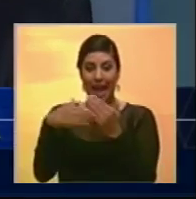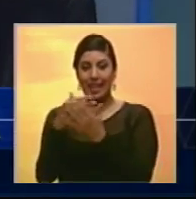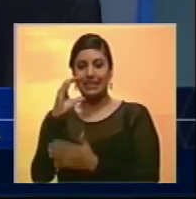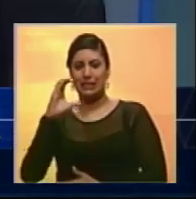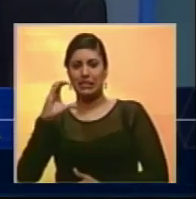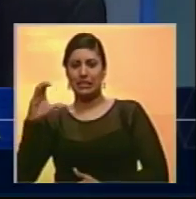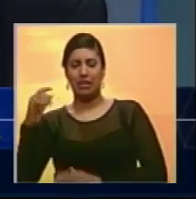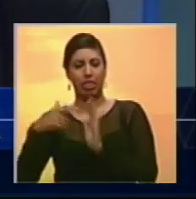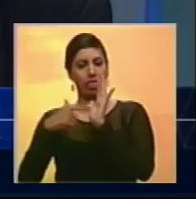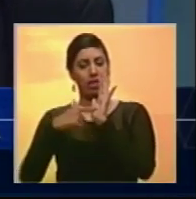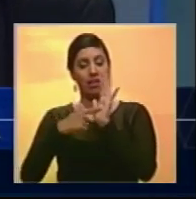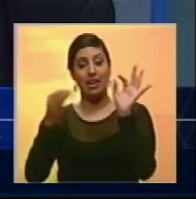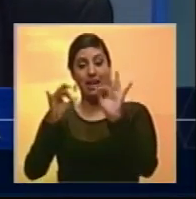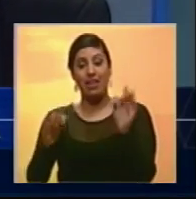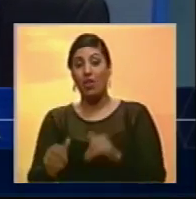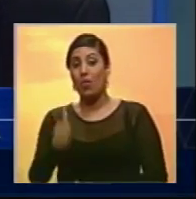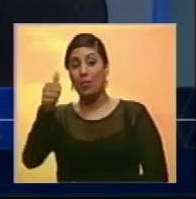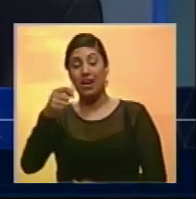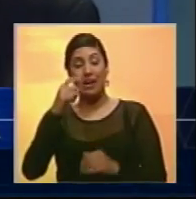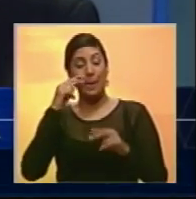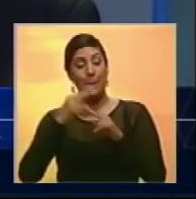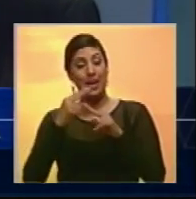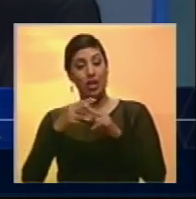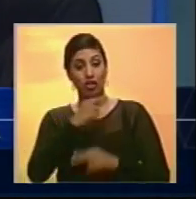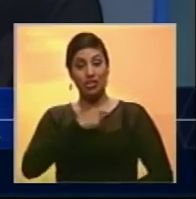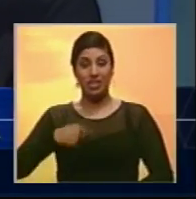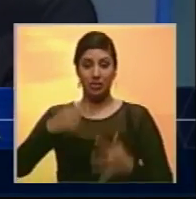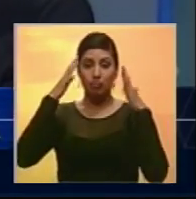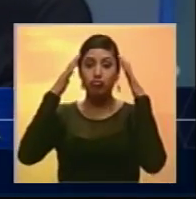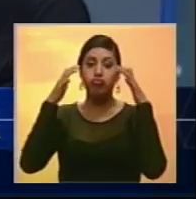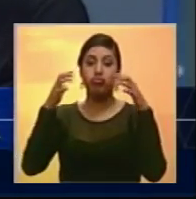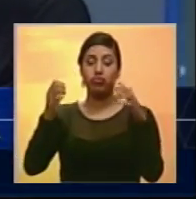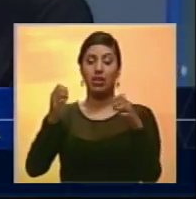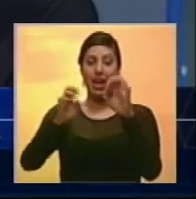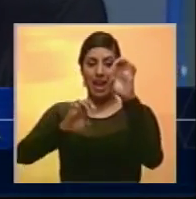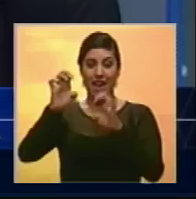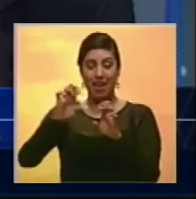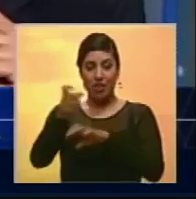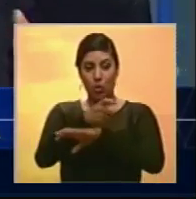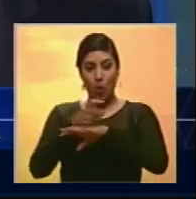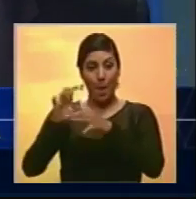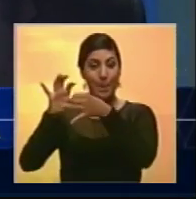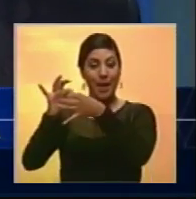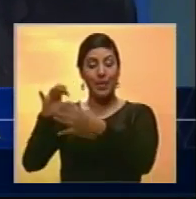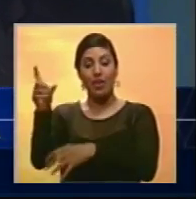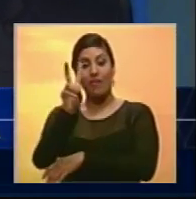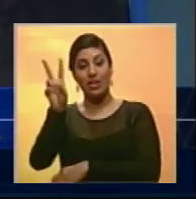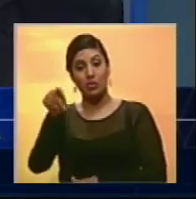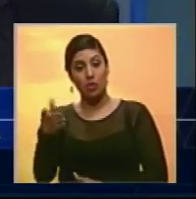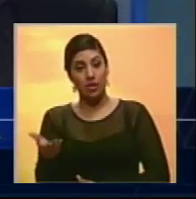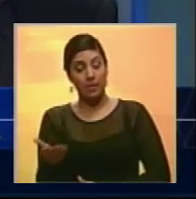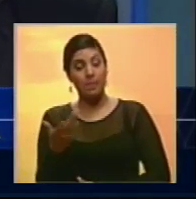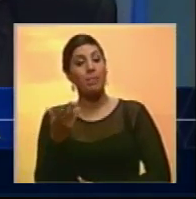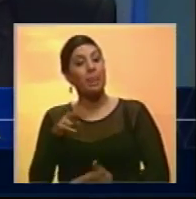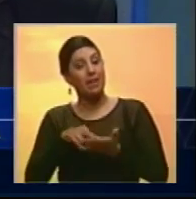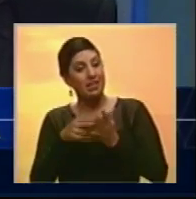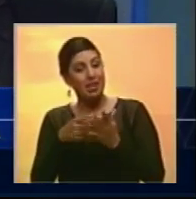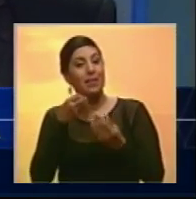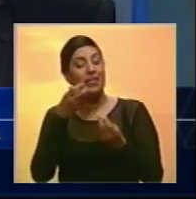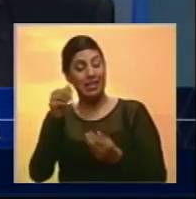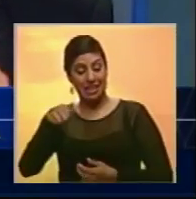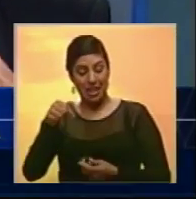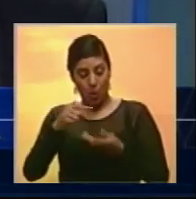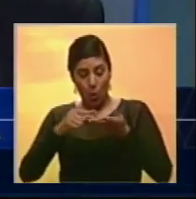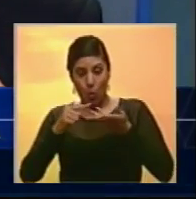CCC por la principal calificadora de riesgo China, que trabaja con el gobierno chino, que es amigo del gobierno venezolano. Lo que están diciendo es que